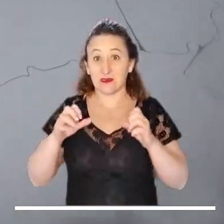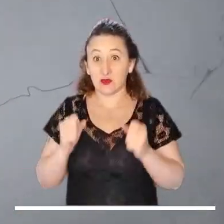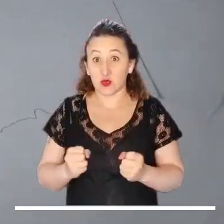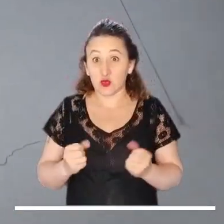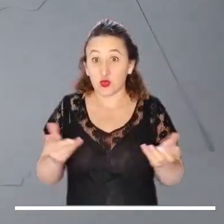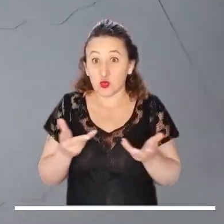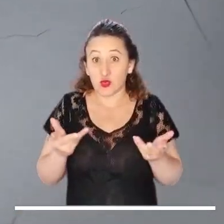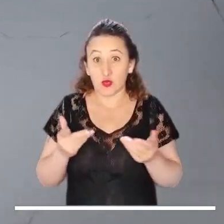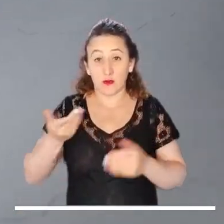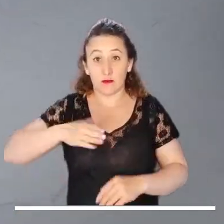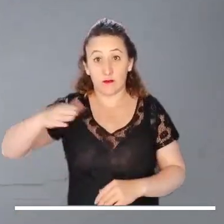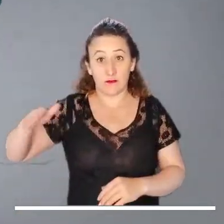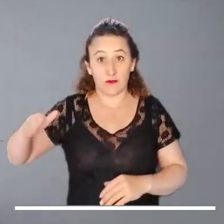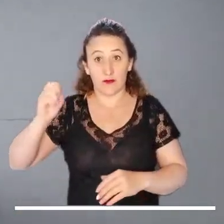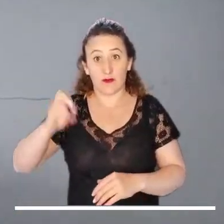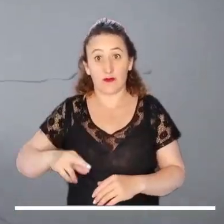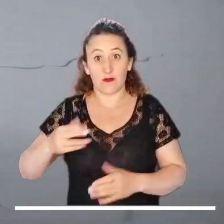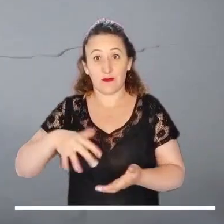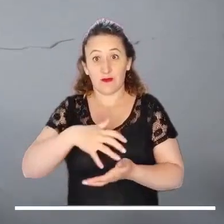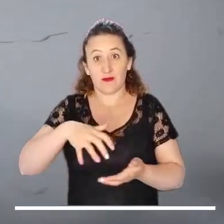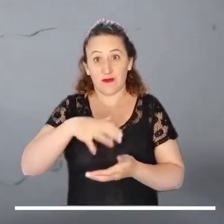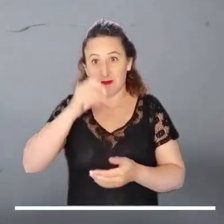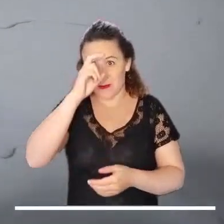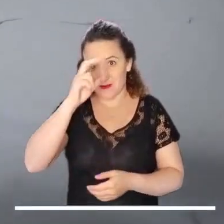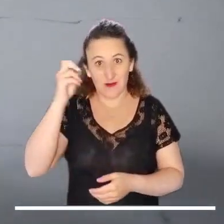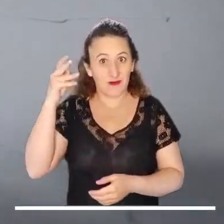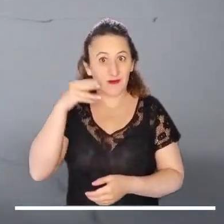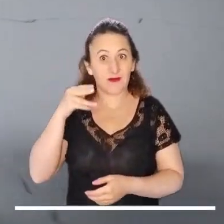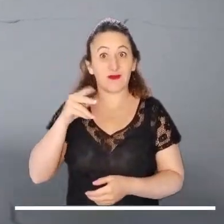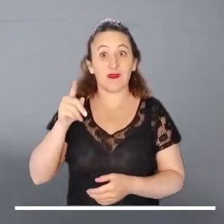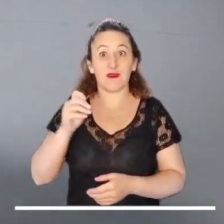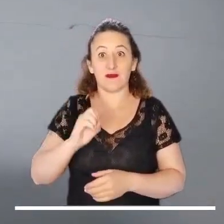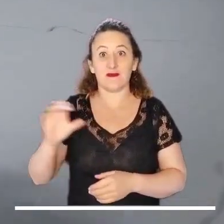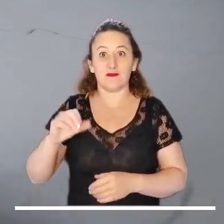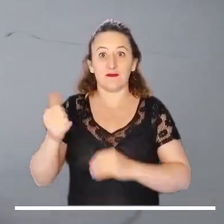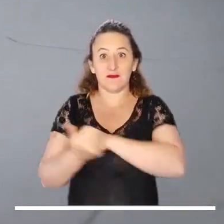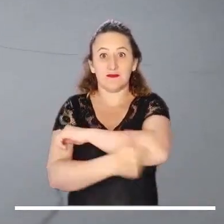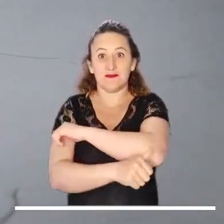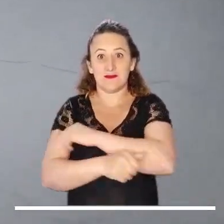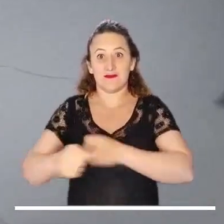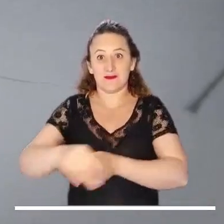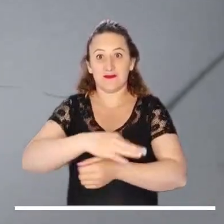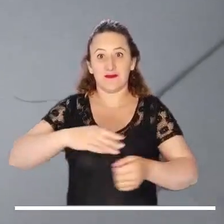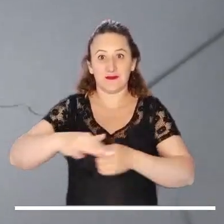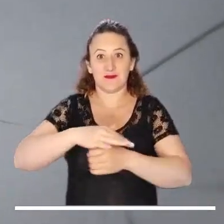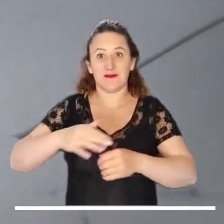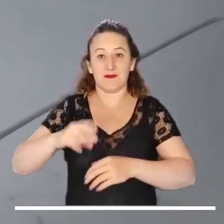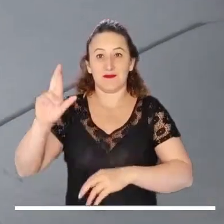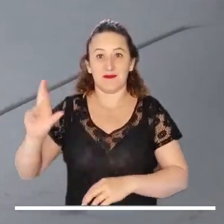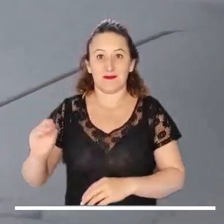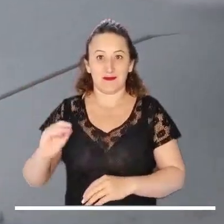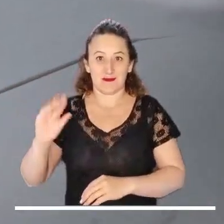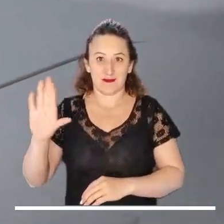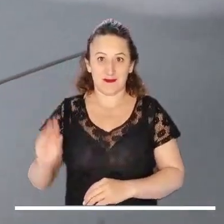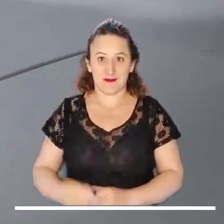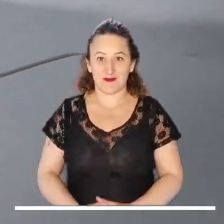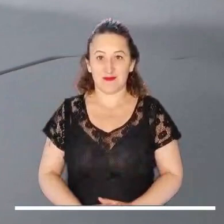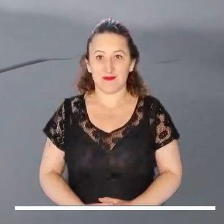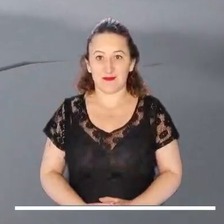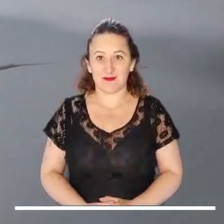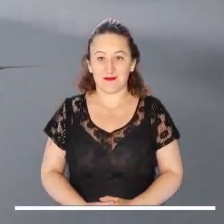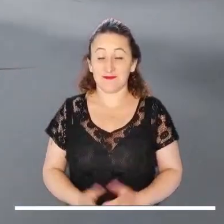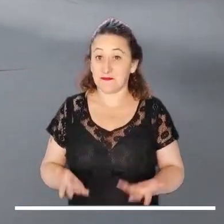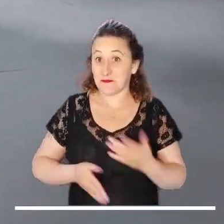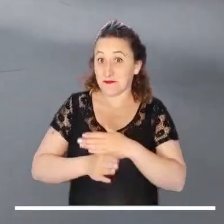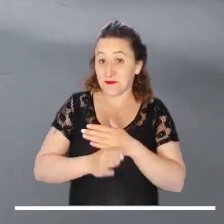Precipitaciones significativas se advierten en Antioquia, sur de Santander, norte de Santander, occidente de Boyacá, Cundinamarca, Risaralda y